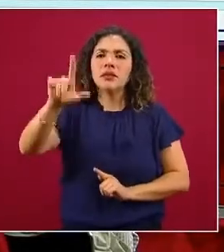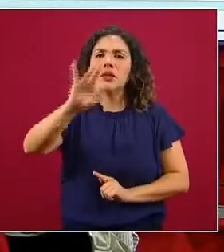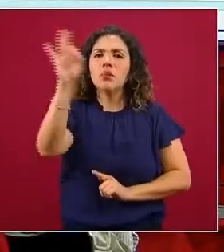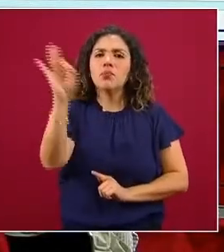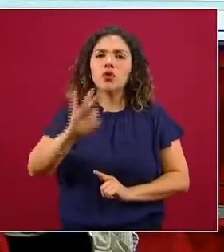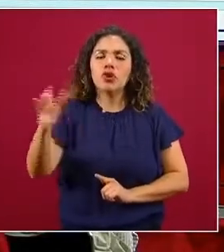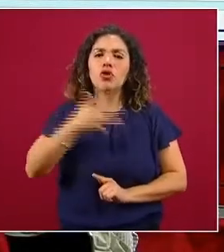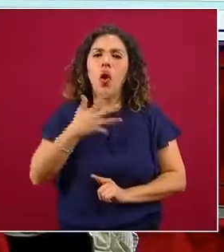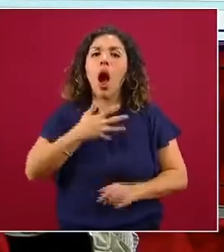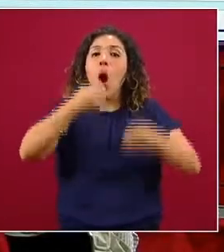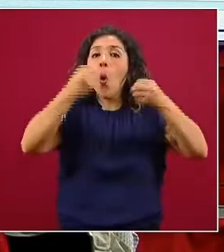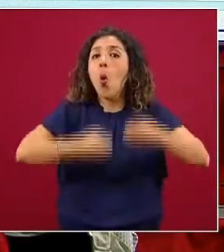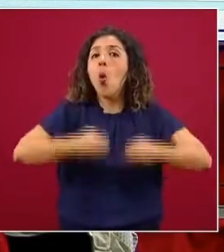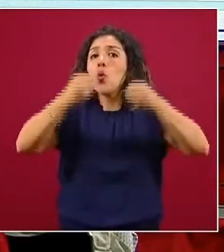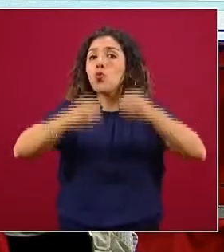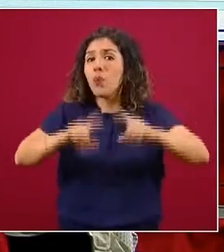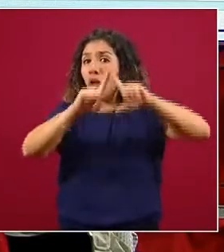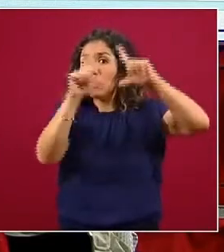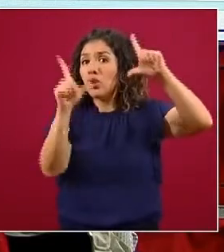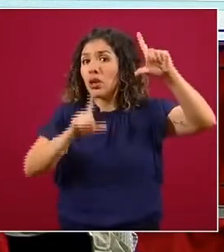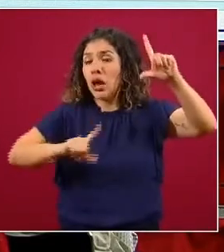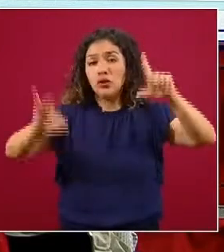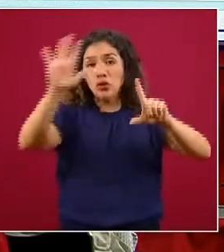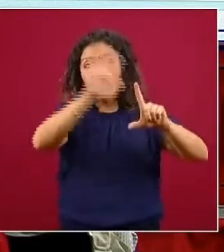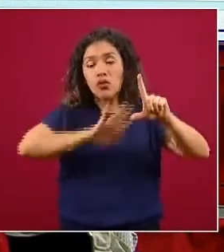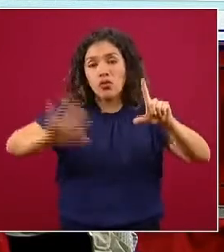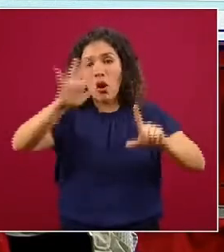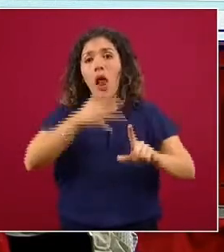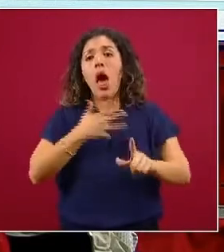37% es la ocupación a nivel nacional, dejando